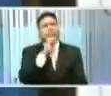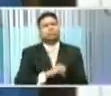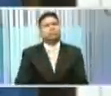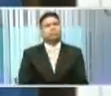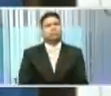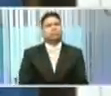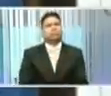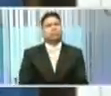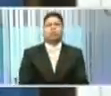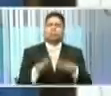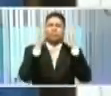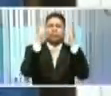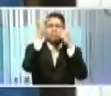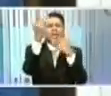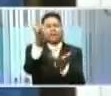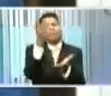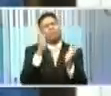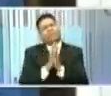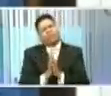Concéntrate, mi papá. ¿Ah?